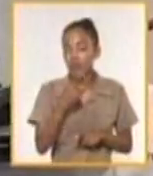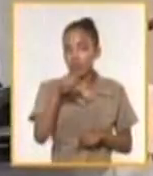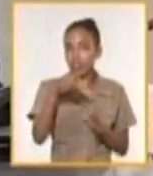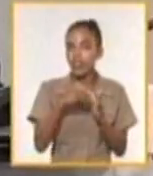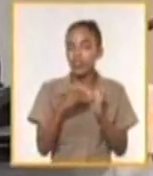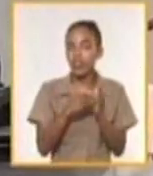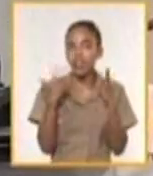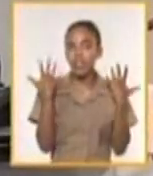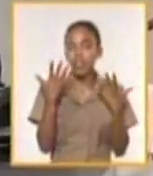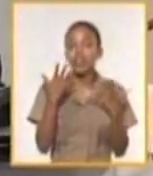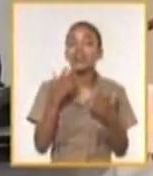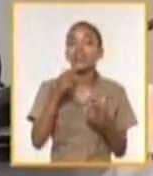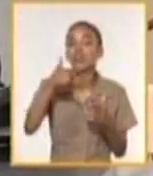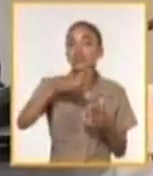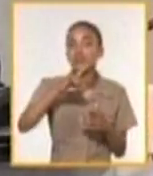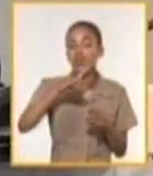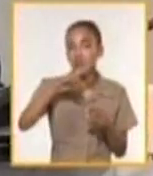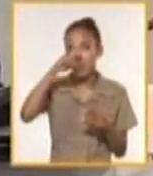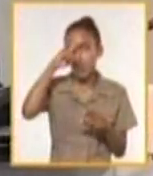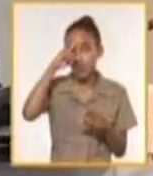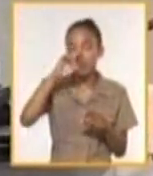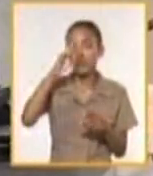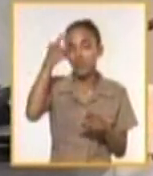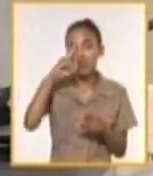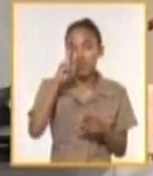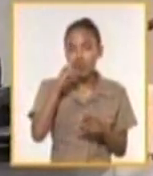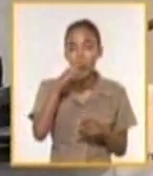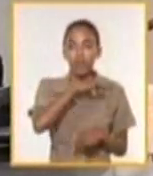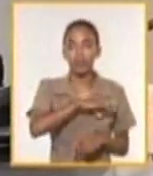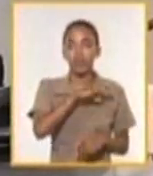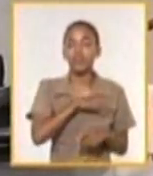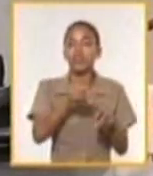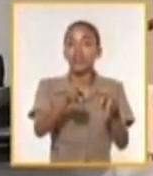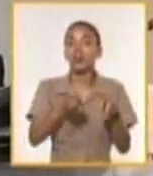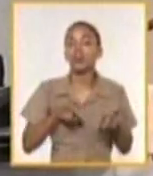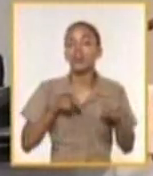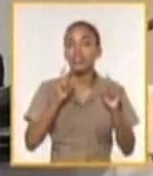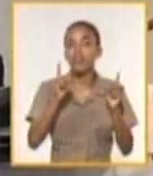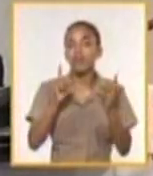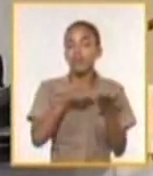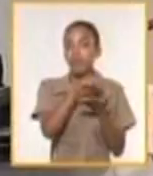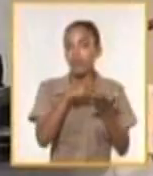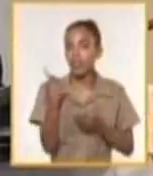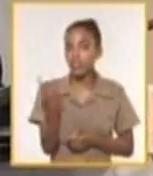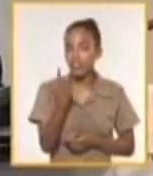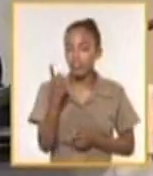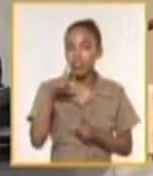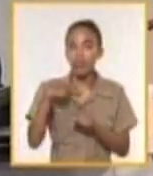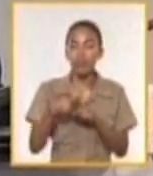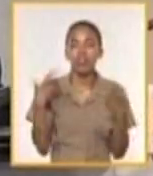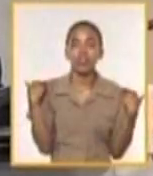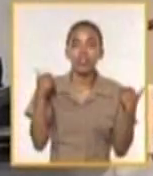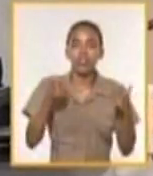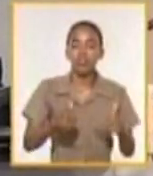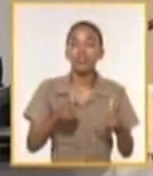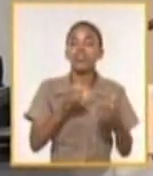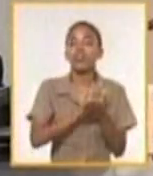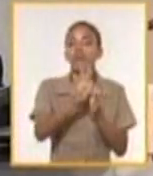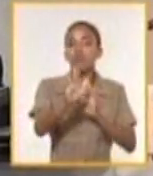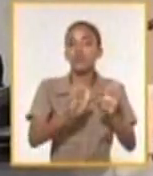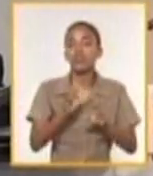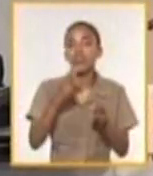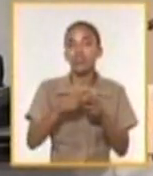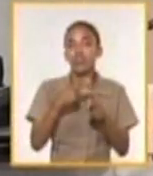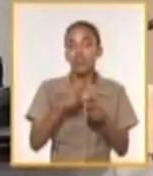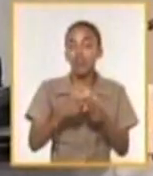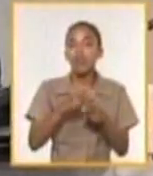Yusuán Palacios Ortega, diputado a la Asamblea Nacional y director del Museo de la Fragua Martiana. Con ellos estaremos conversando, también